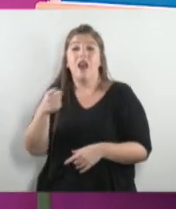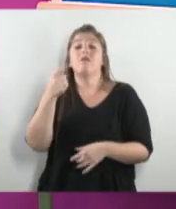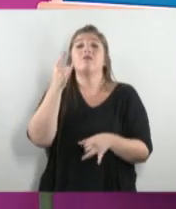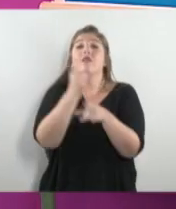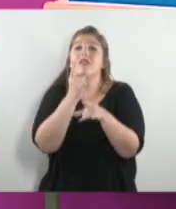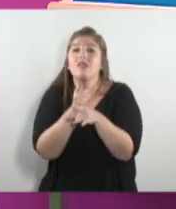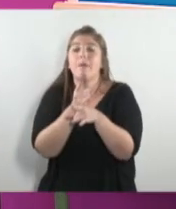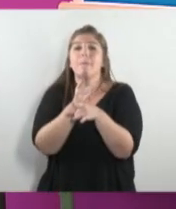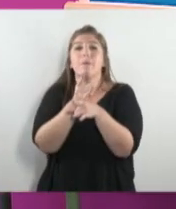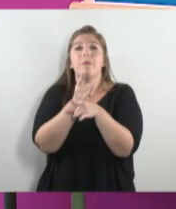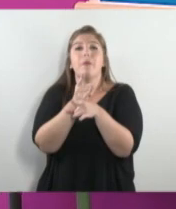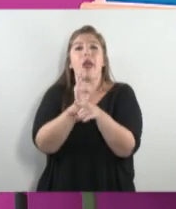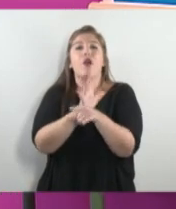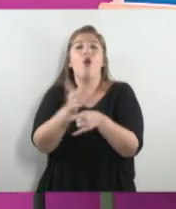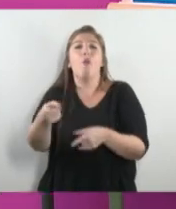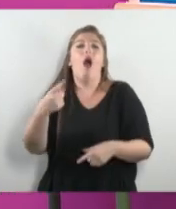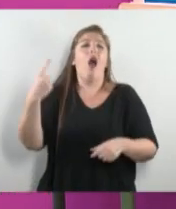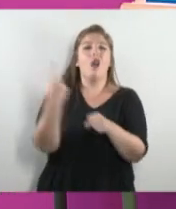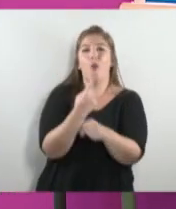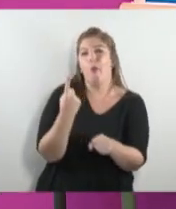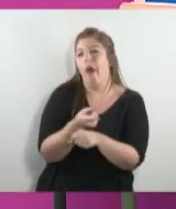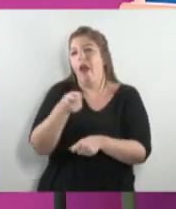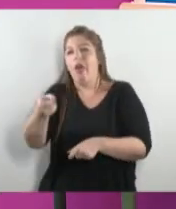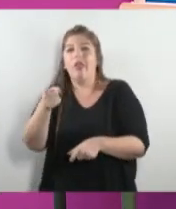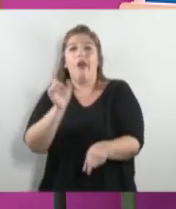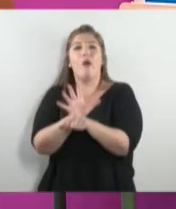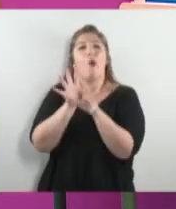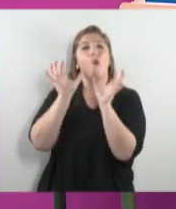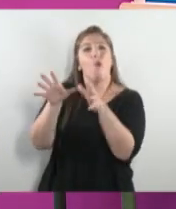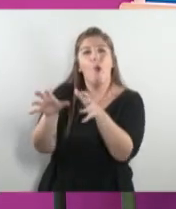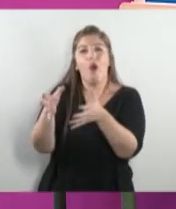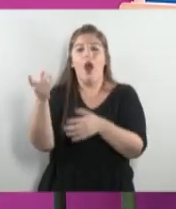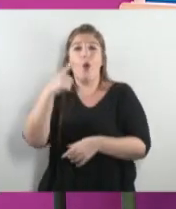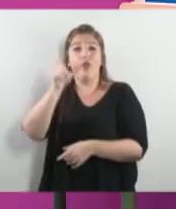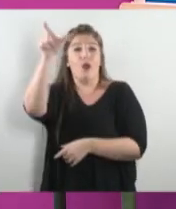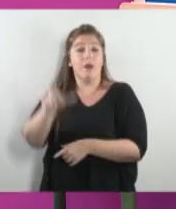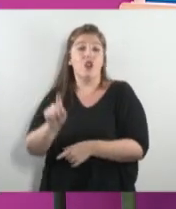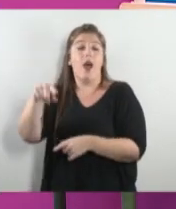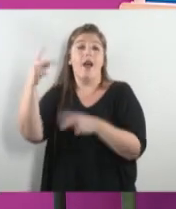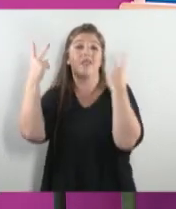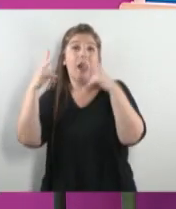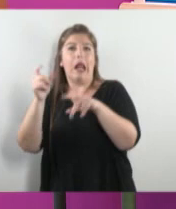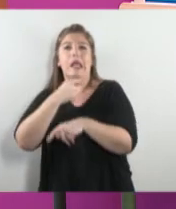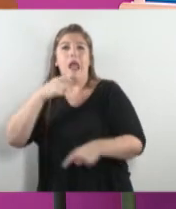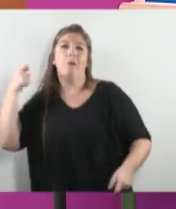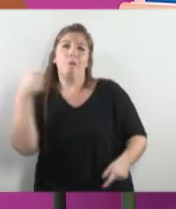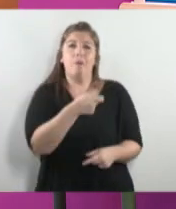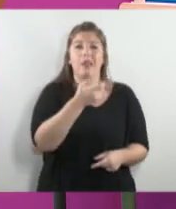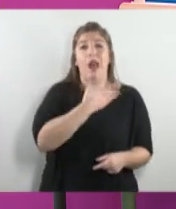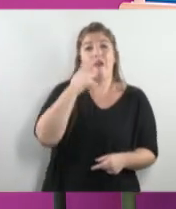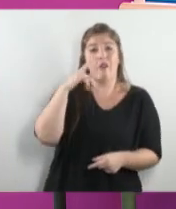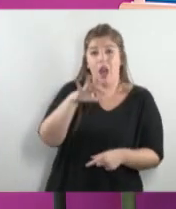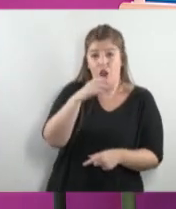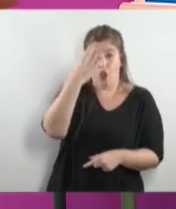el inútil, ¿no? El digno de burla cuando un gringo intenta matarlo a Fierro. De hecho, ni siquiera lo